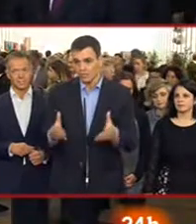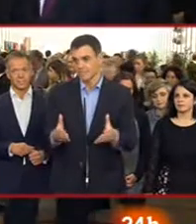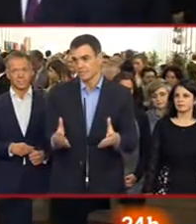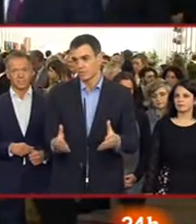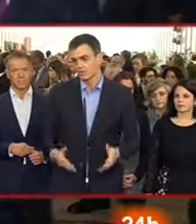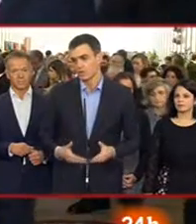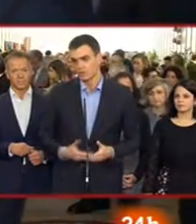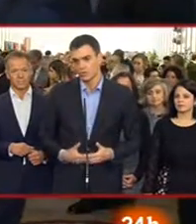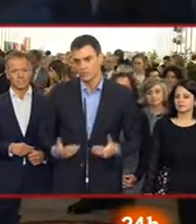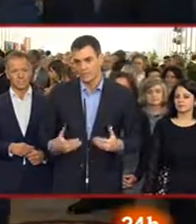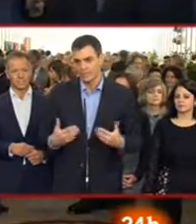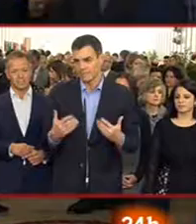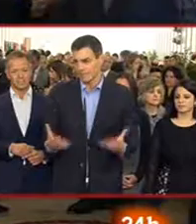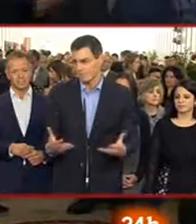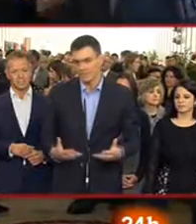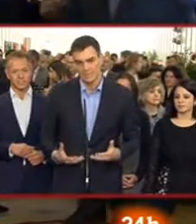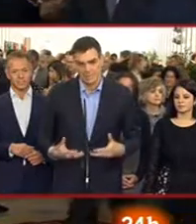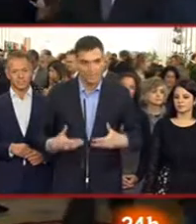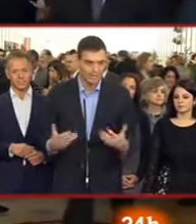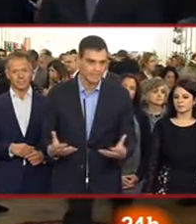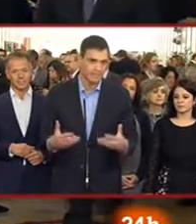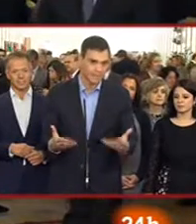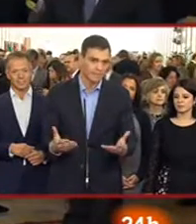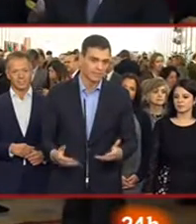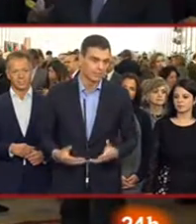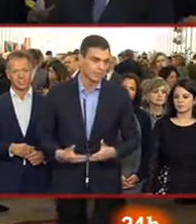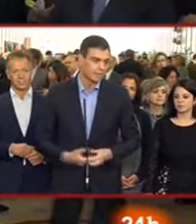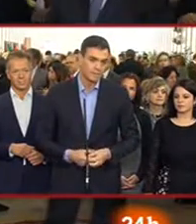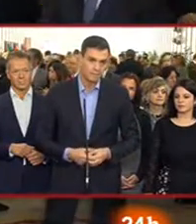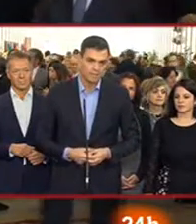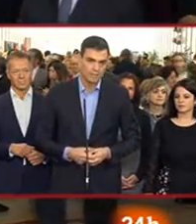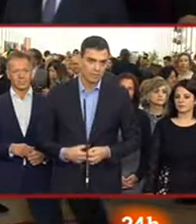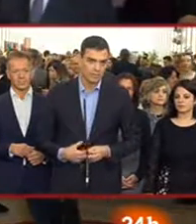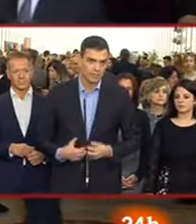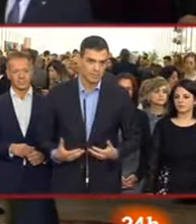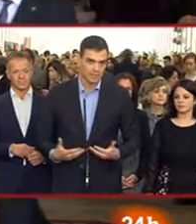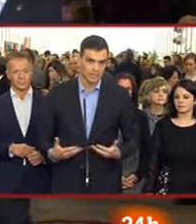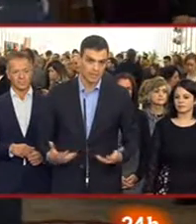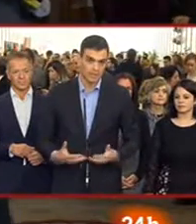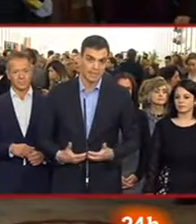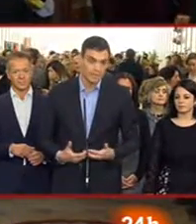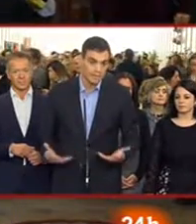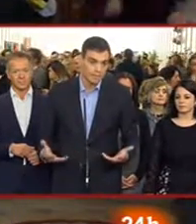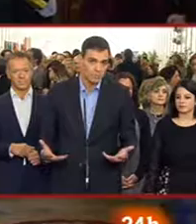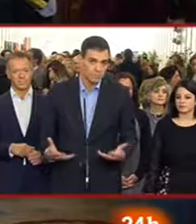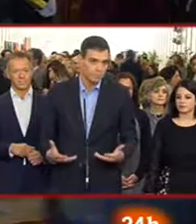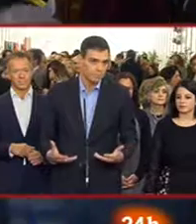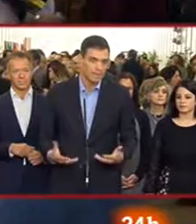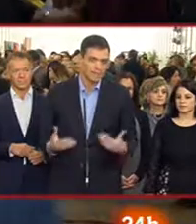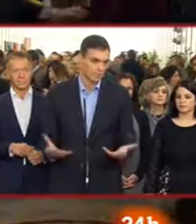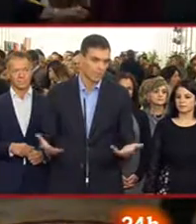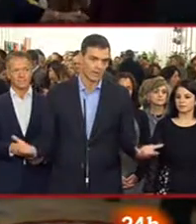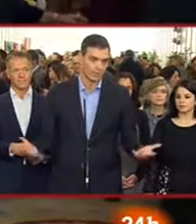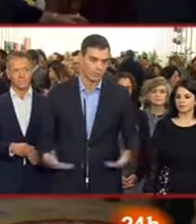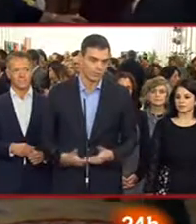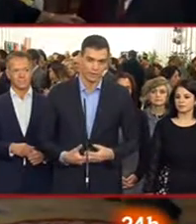derechos que están inscritos en la Constitución tienen que salvaguardarse y tienen que aplicarse, tienen que defenderse, que es en lo que está el Partido Socialista. Y después también hay